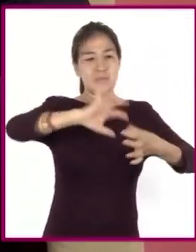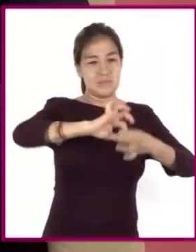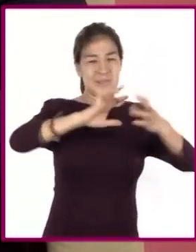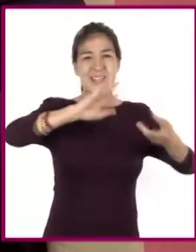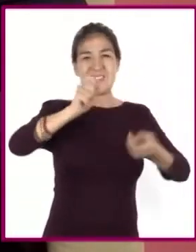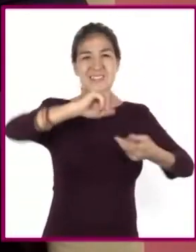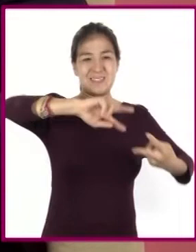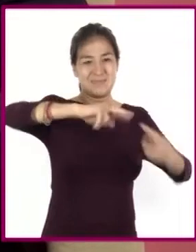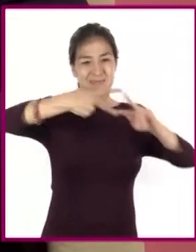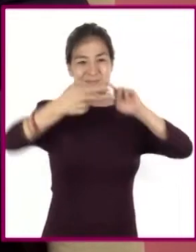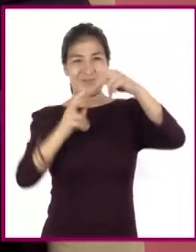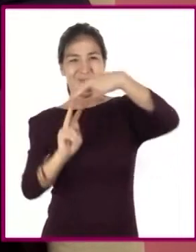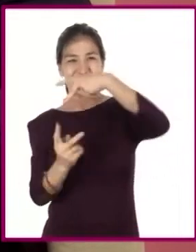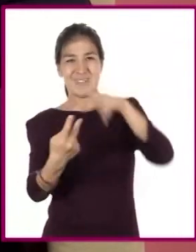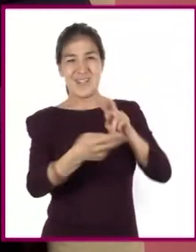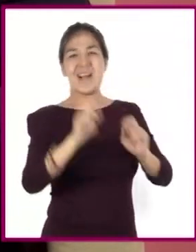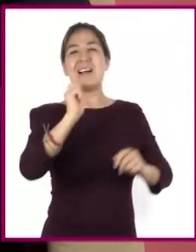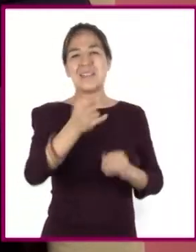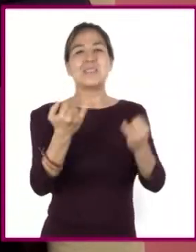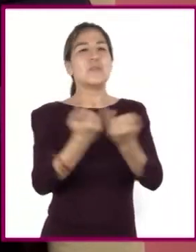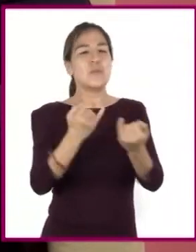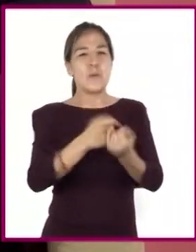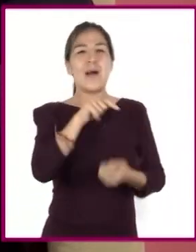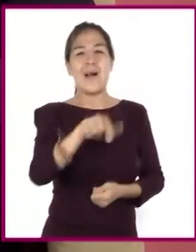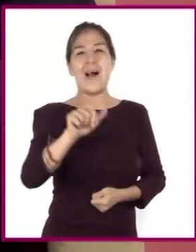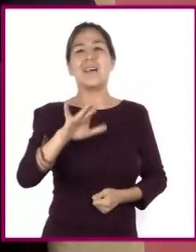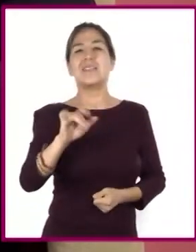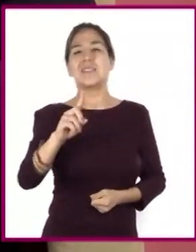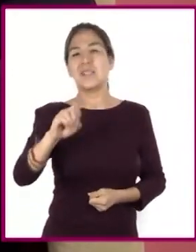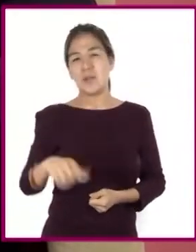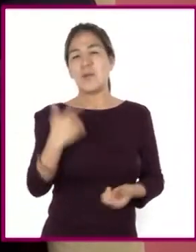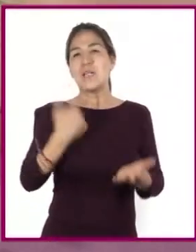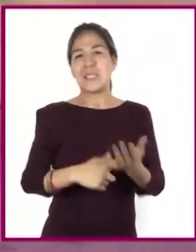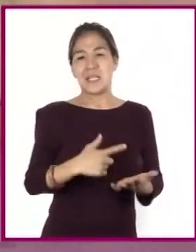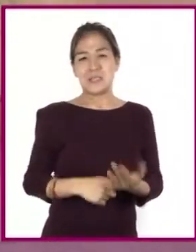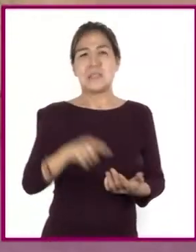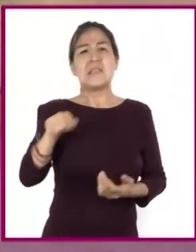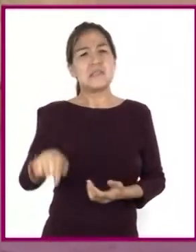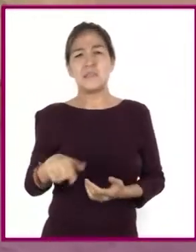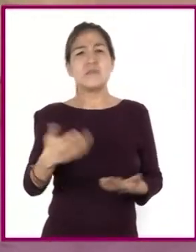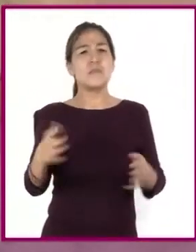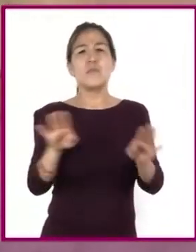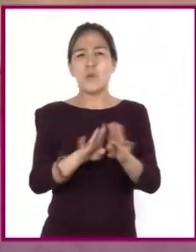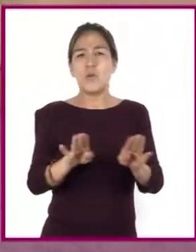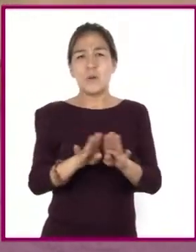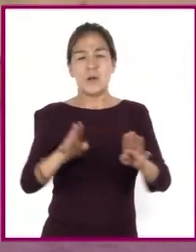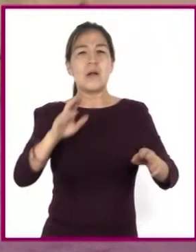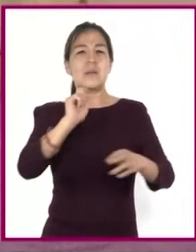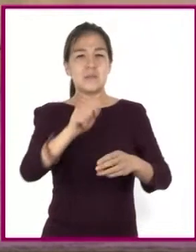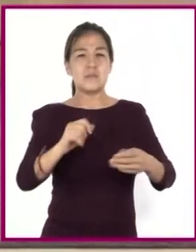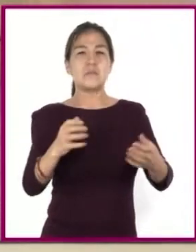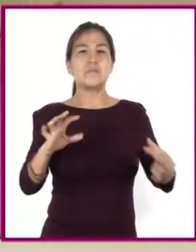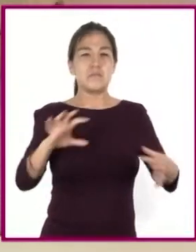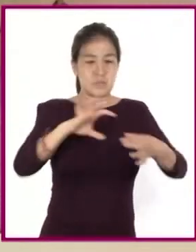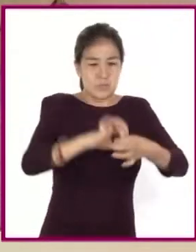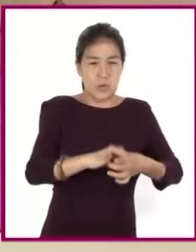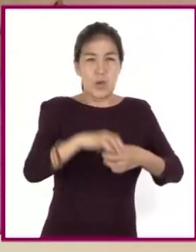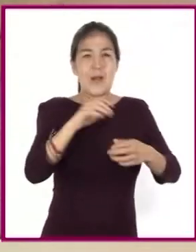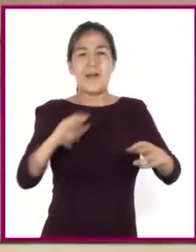carbón hacen los ácidos grasos. Estos carbonos pueden estar unidos entre sí por ácidos